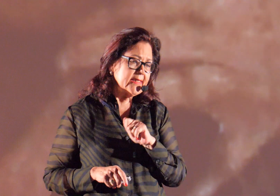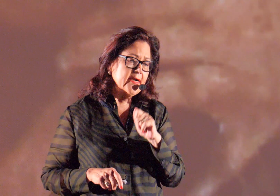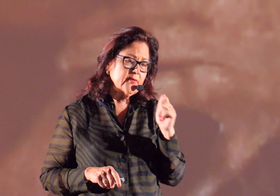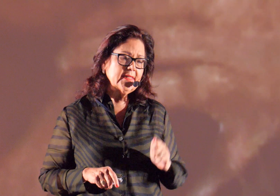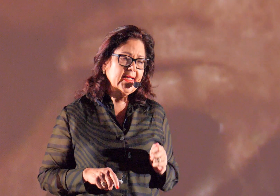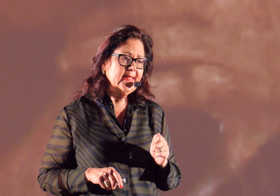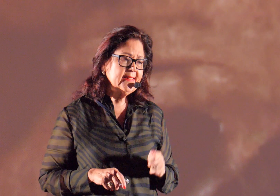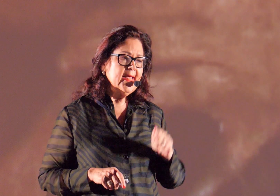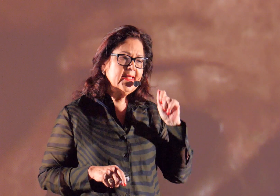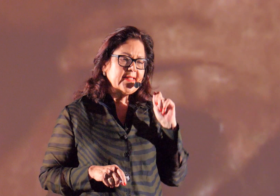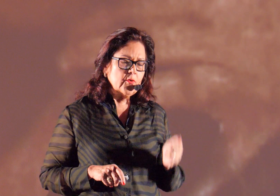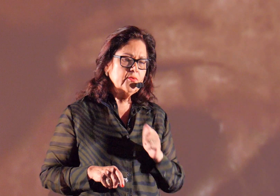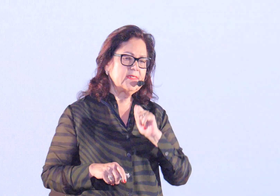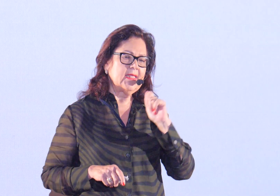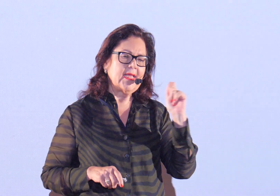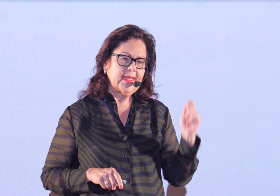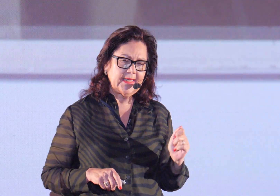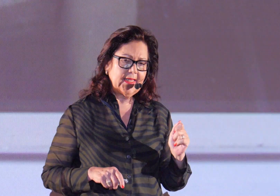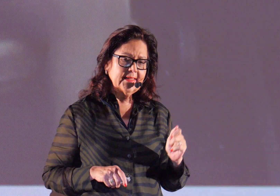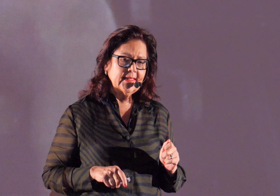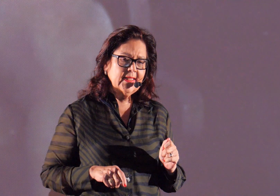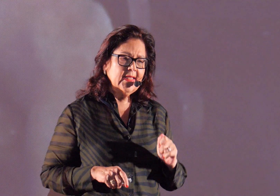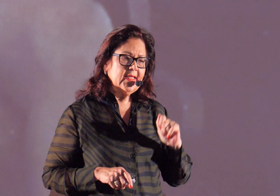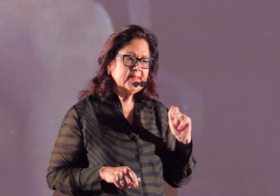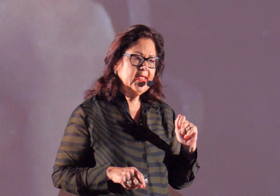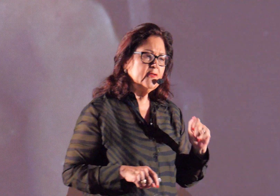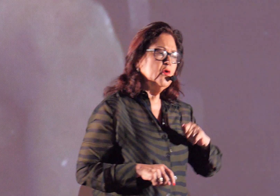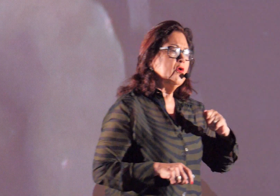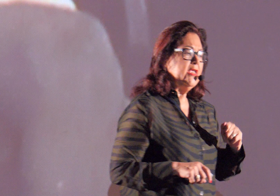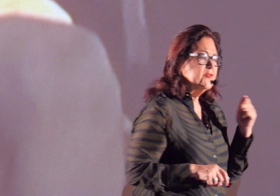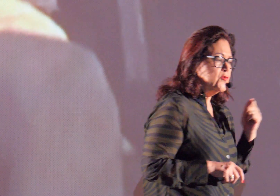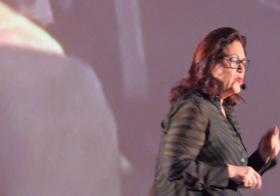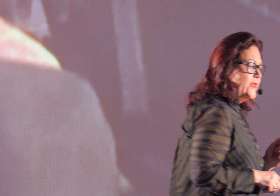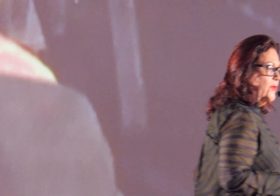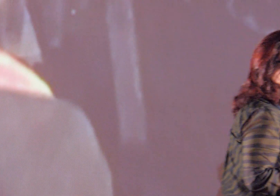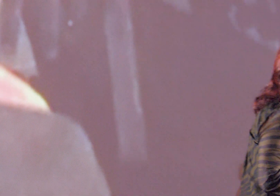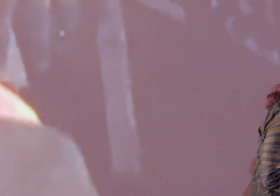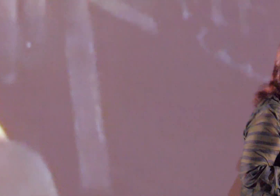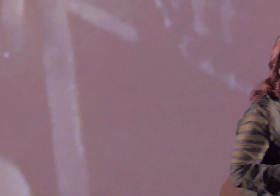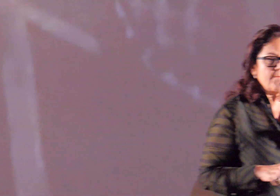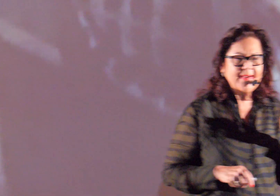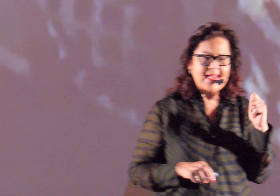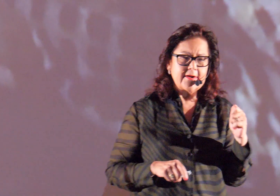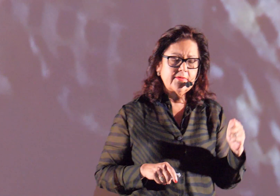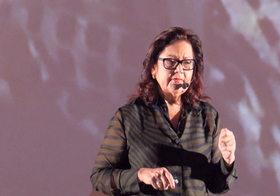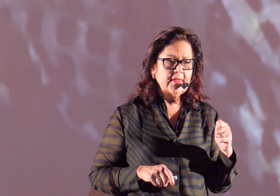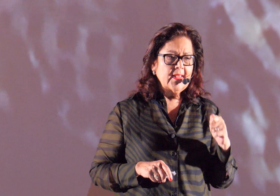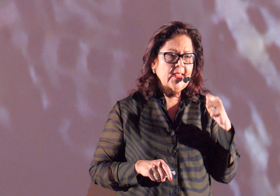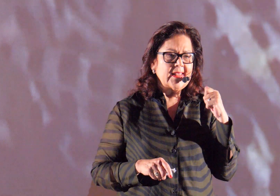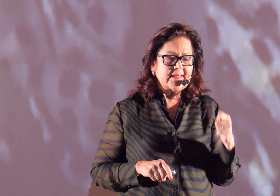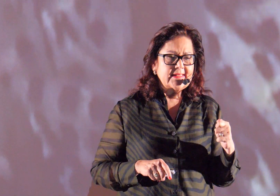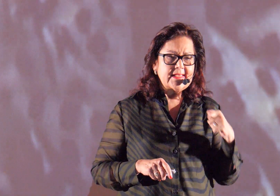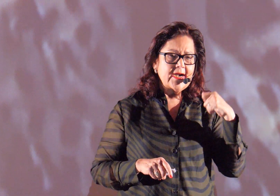cargo de ganarnos la casa de luz y de alegría y se hizo hizo su razón de vida acompañarnos